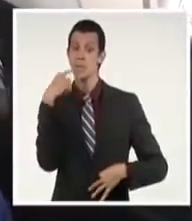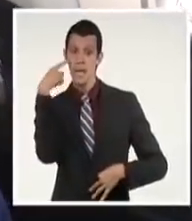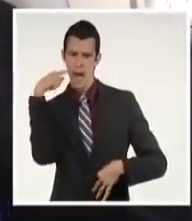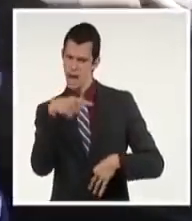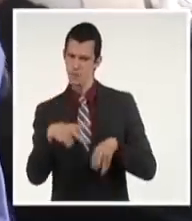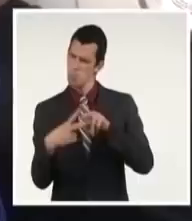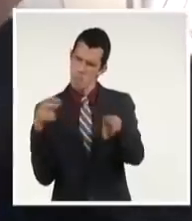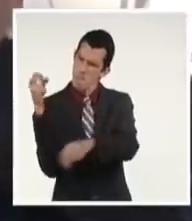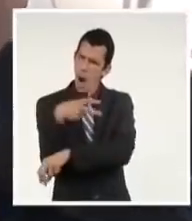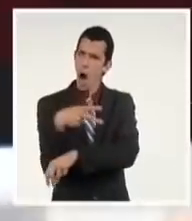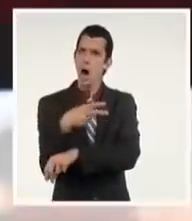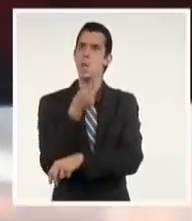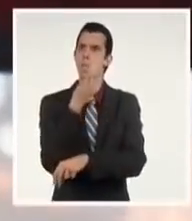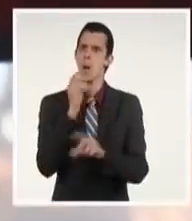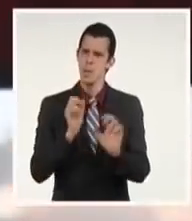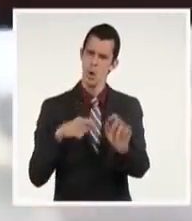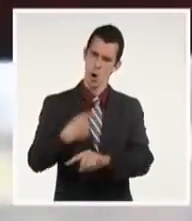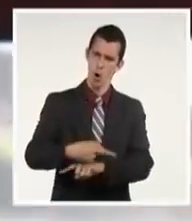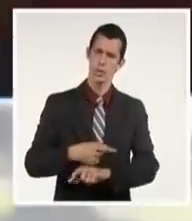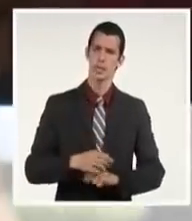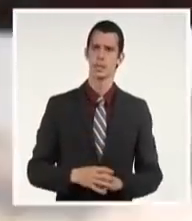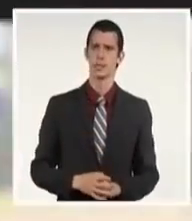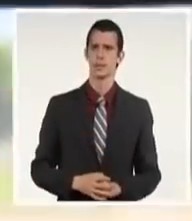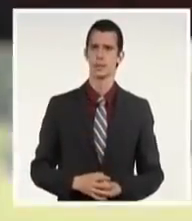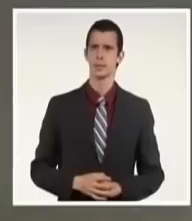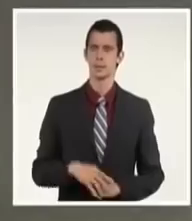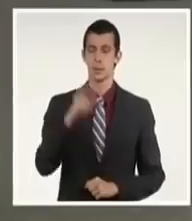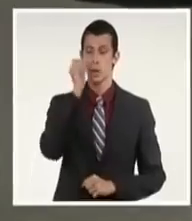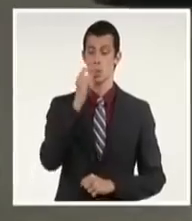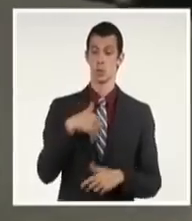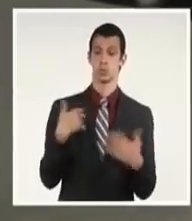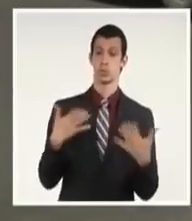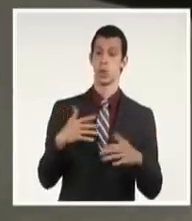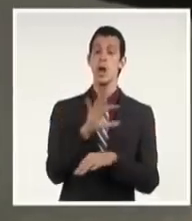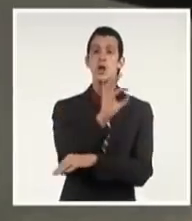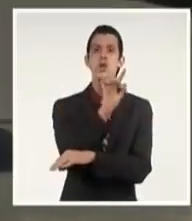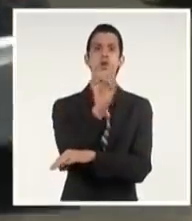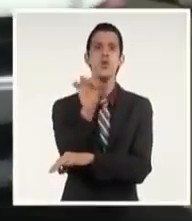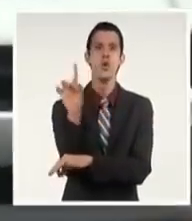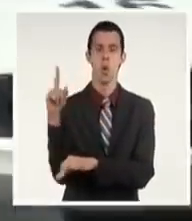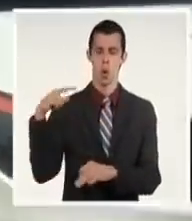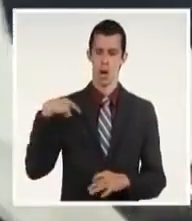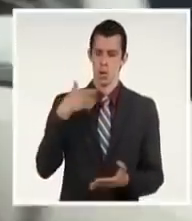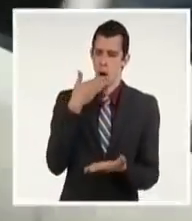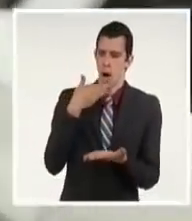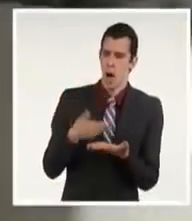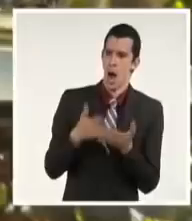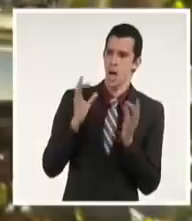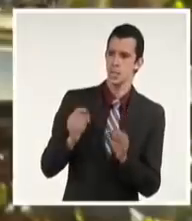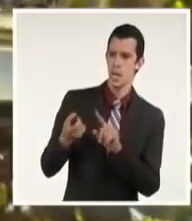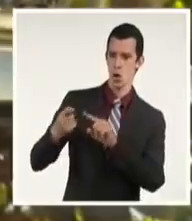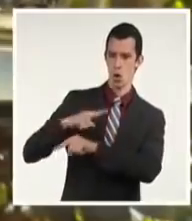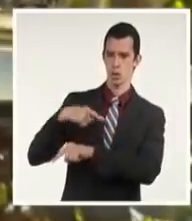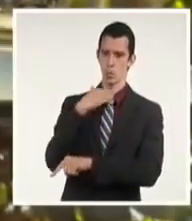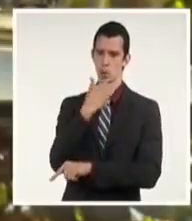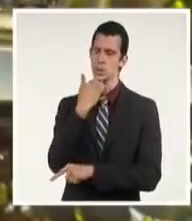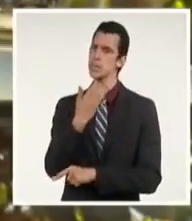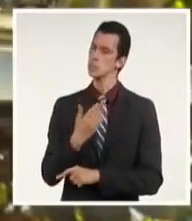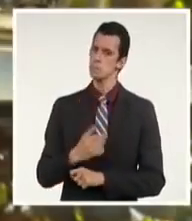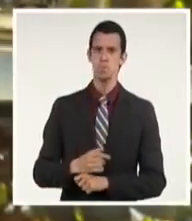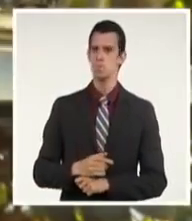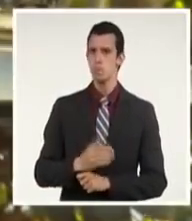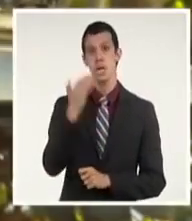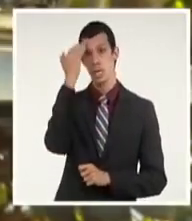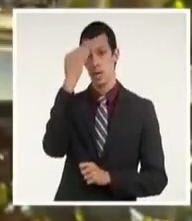enfrentado nunca una situación como esta, y reconoce que sin el apoyo popular todo hubiese sido más difícil. Gran parte del pueblo me